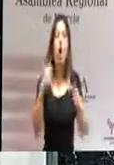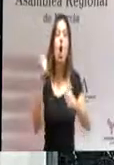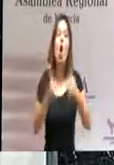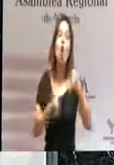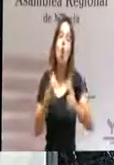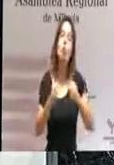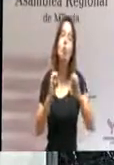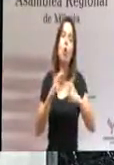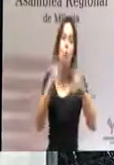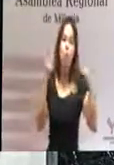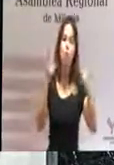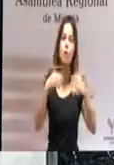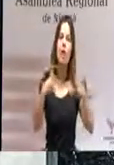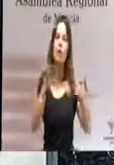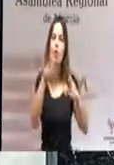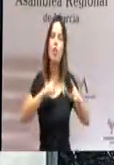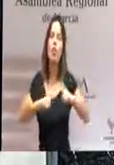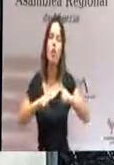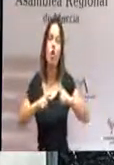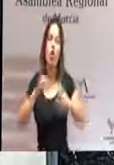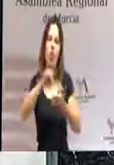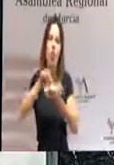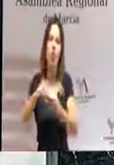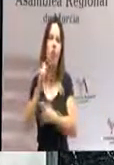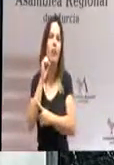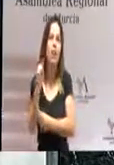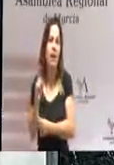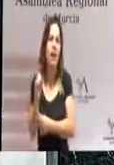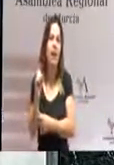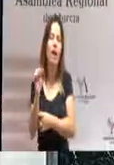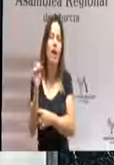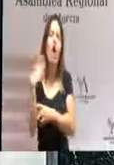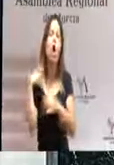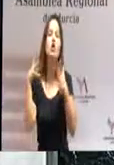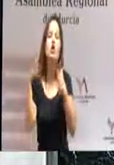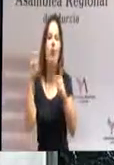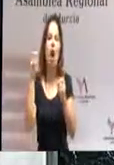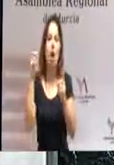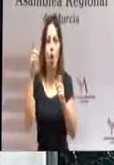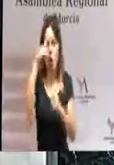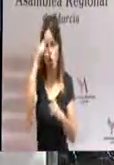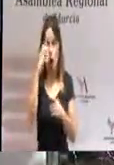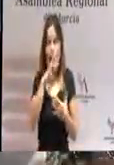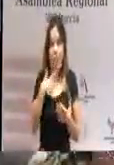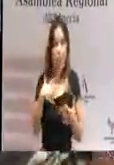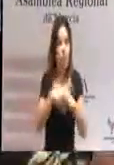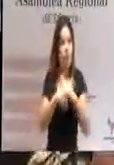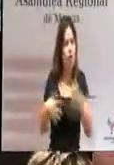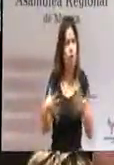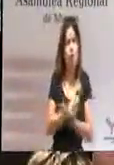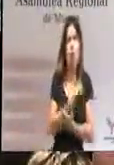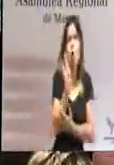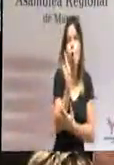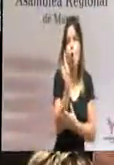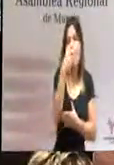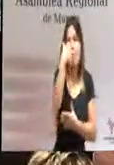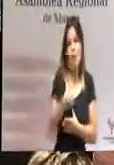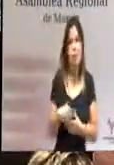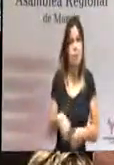y abiertos para la dirección de los centros dependientes de la Consejería de Cultura. Ahora mismo lo gestiona todo una sola